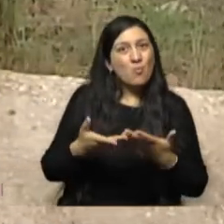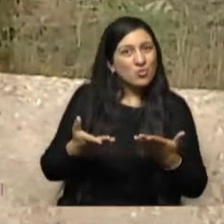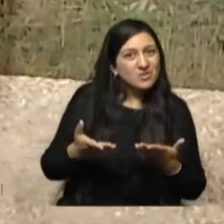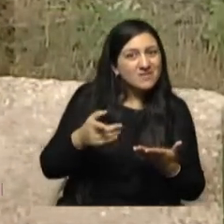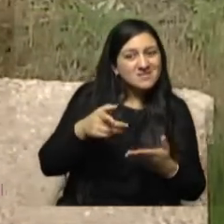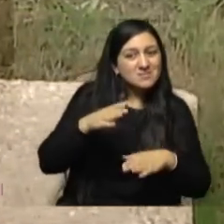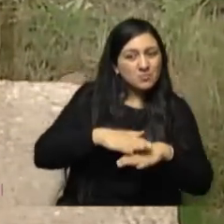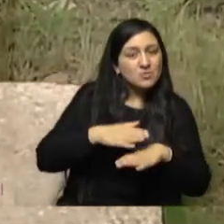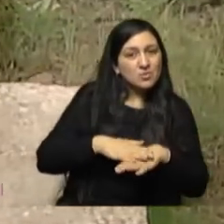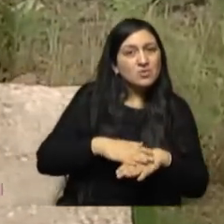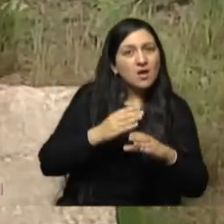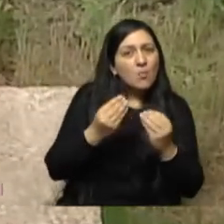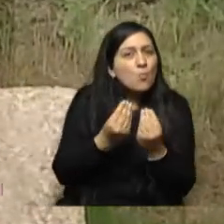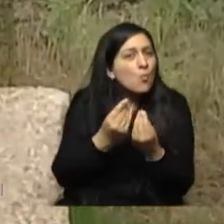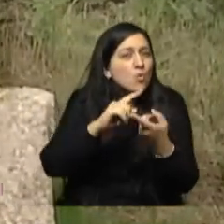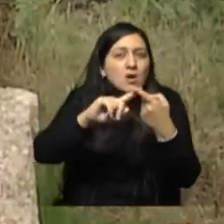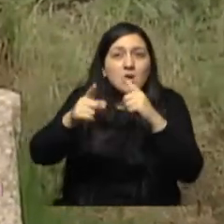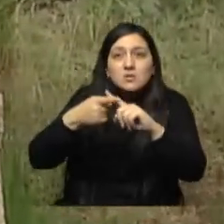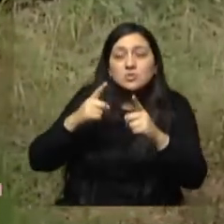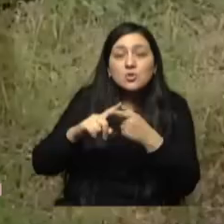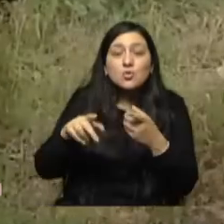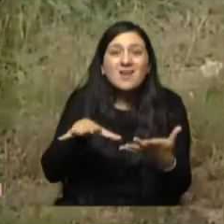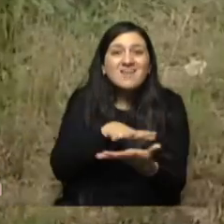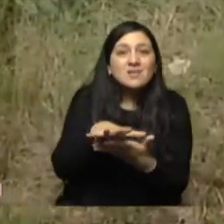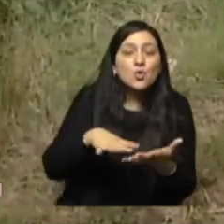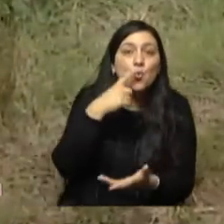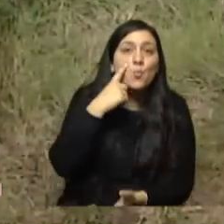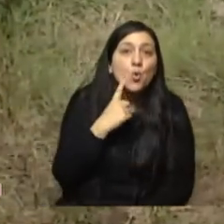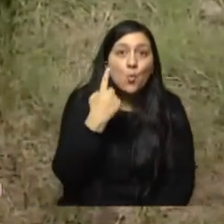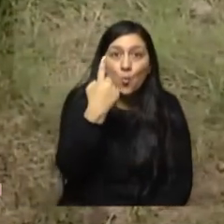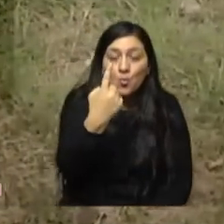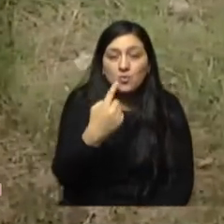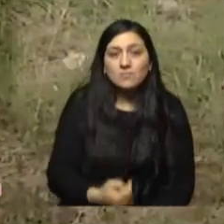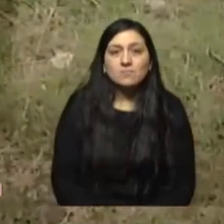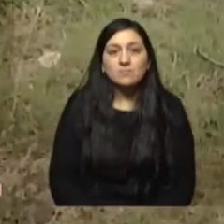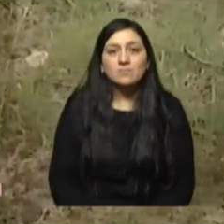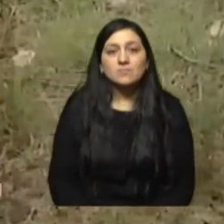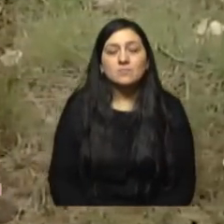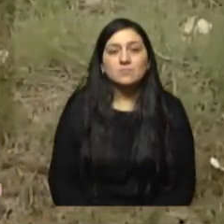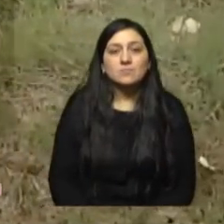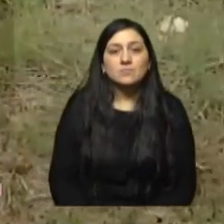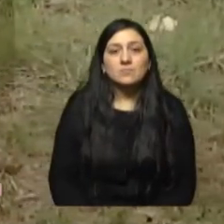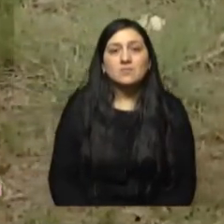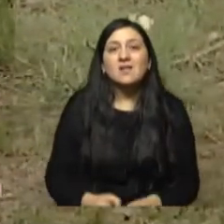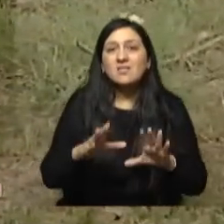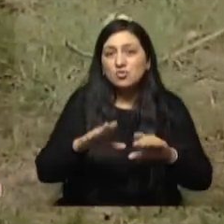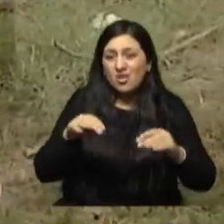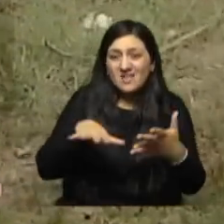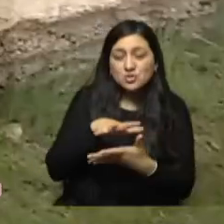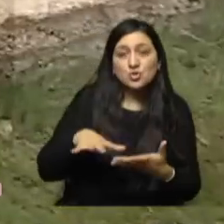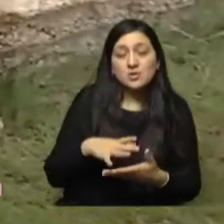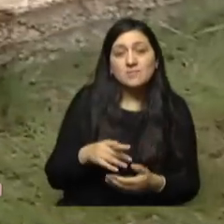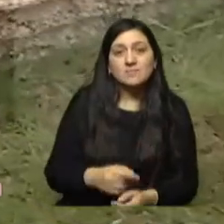momento que esto tenía mucho que ver con la región 1, ¿verdad? Que era el mando de toda esta zona.